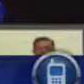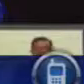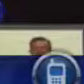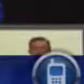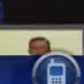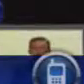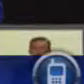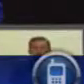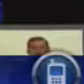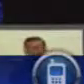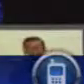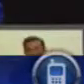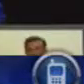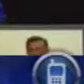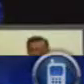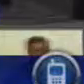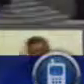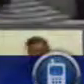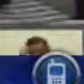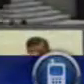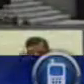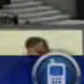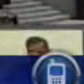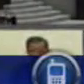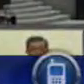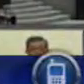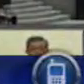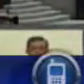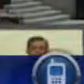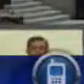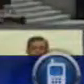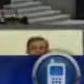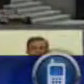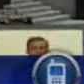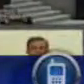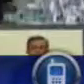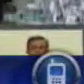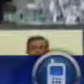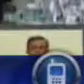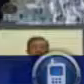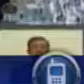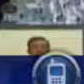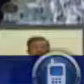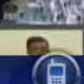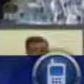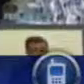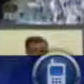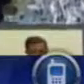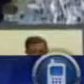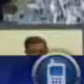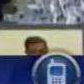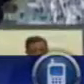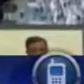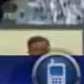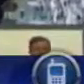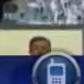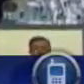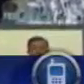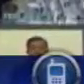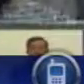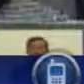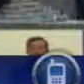reúnen para decidir sobre ellas. Efectivamente, se quedó pendiente en el Senado de la República